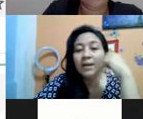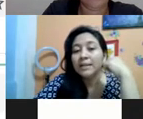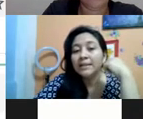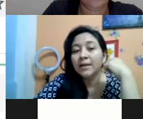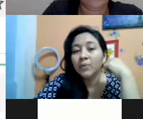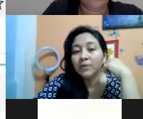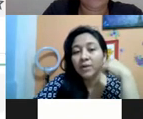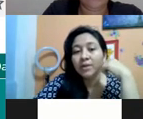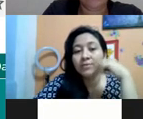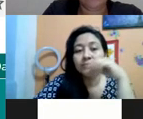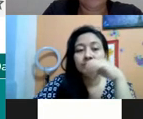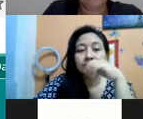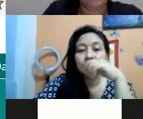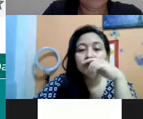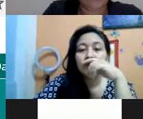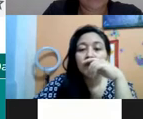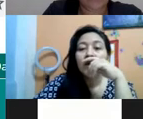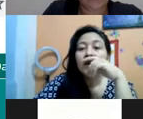poner editar cuestionario.